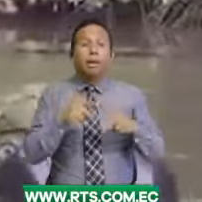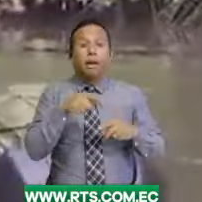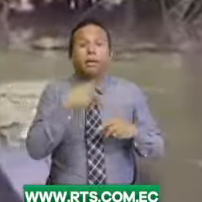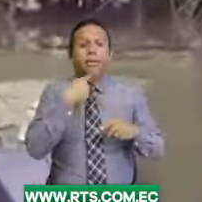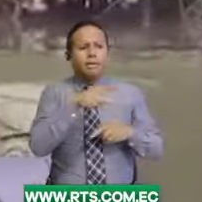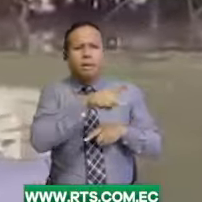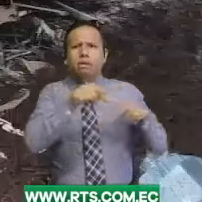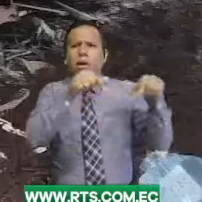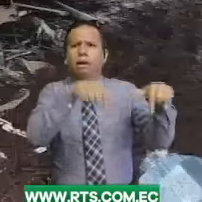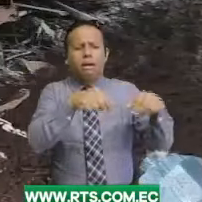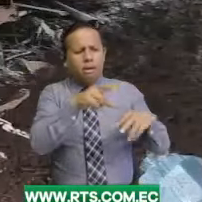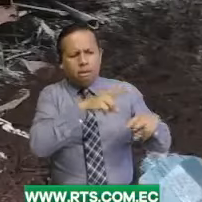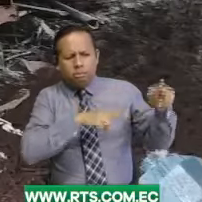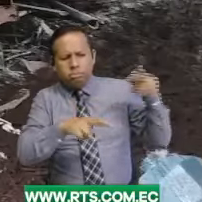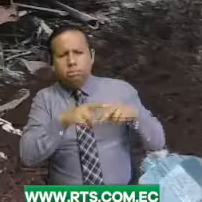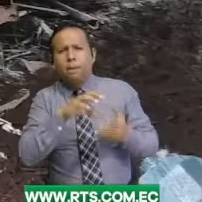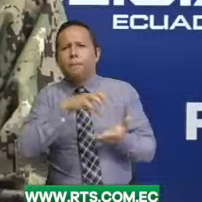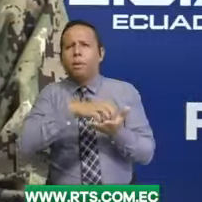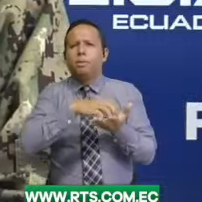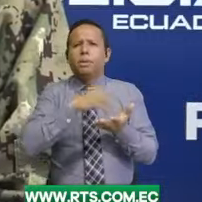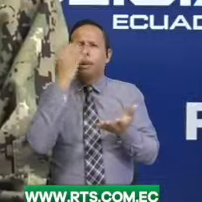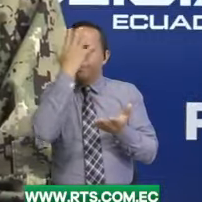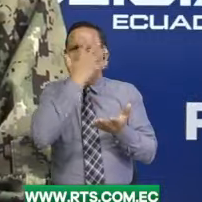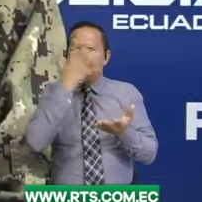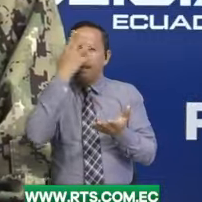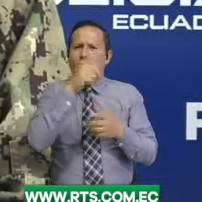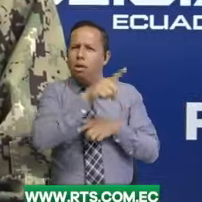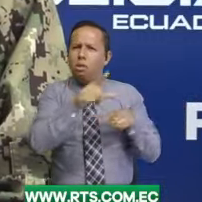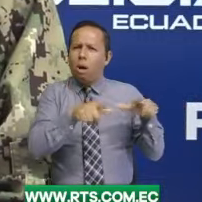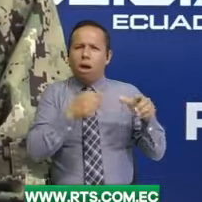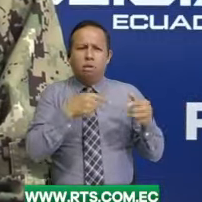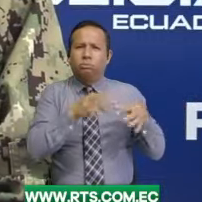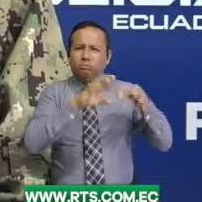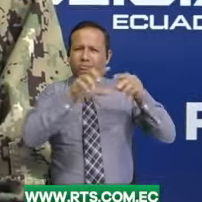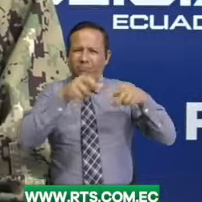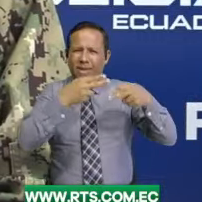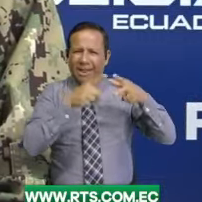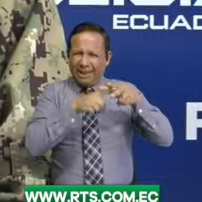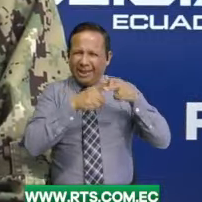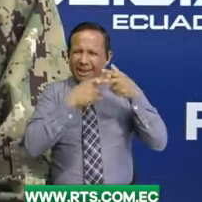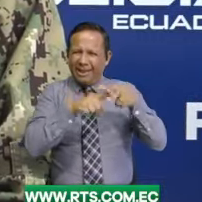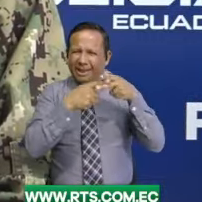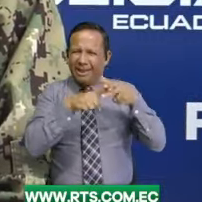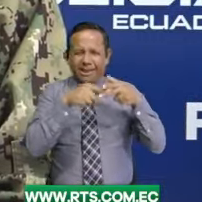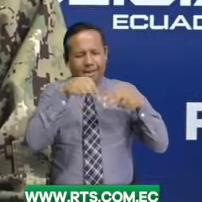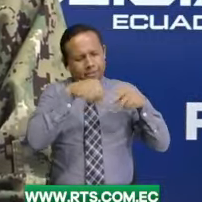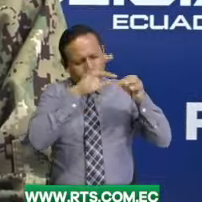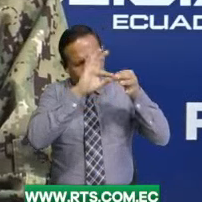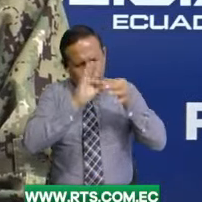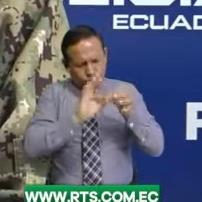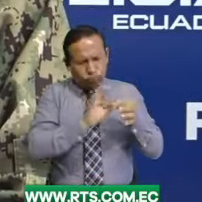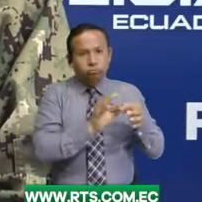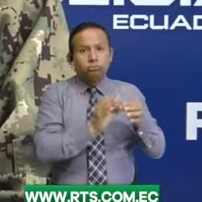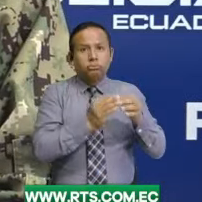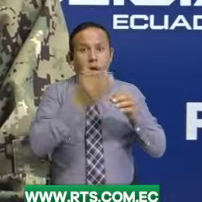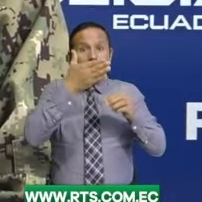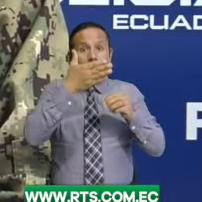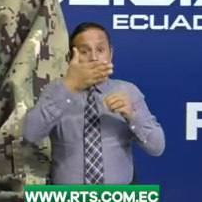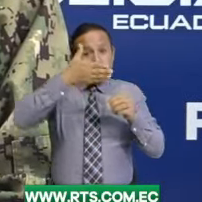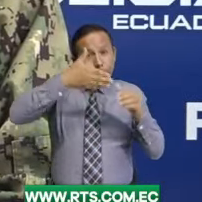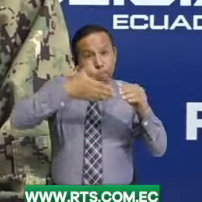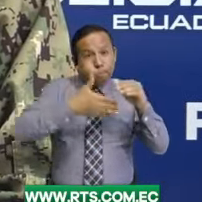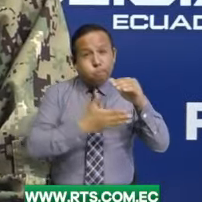construcción incautado en la provincia de Esmeraldas. Se encontró un astillero improvisado donde se estaba construyendo un